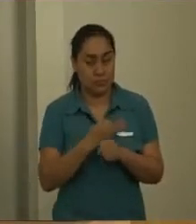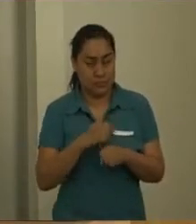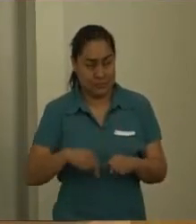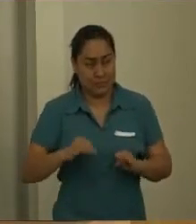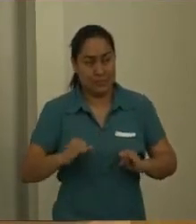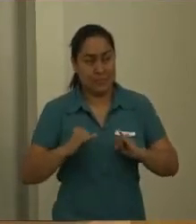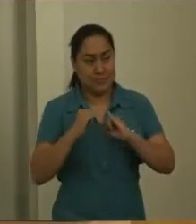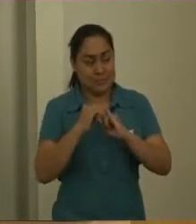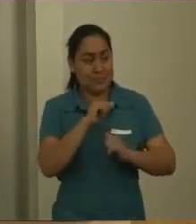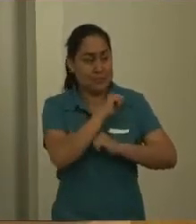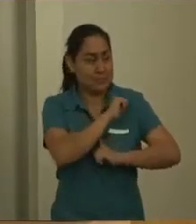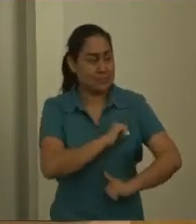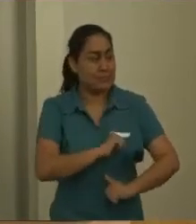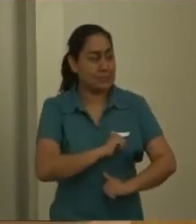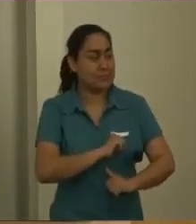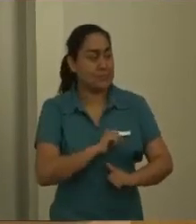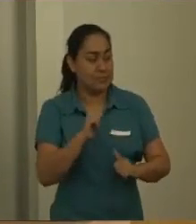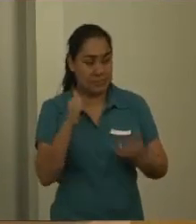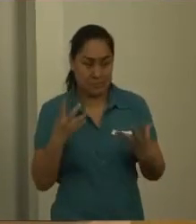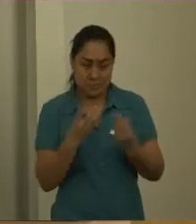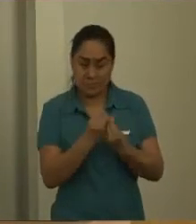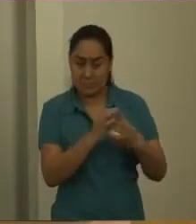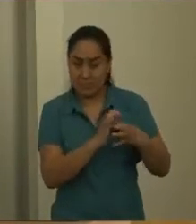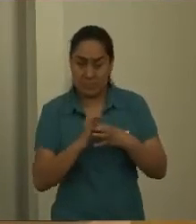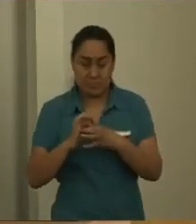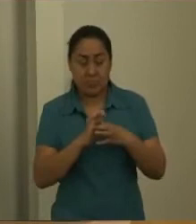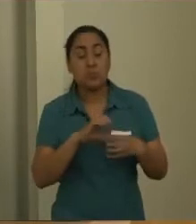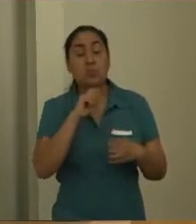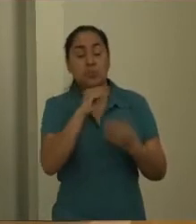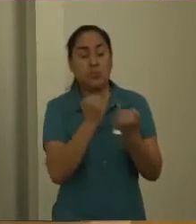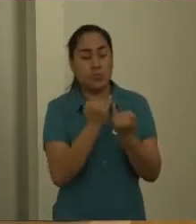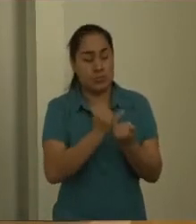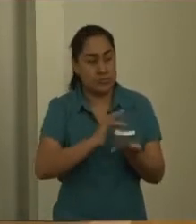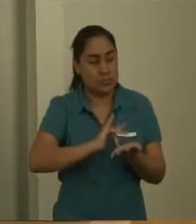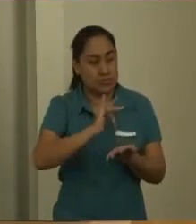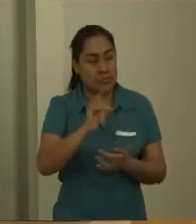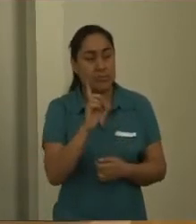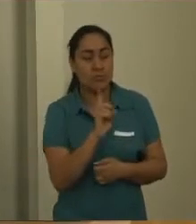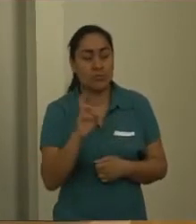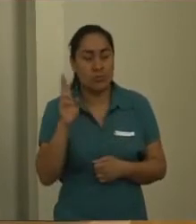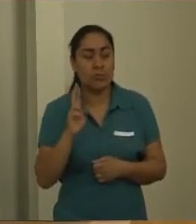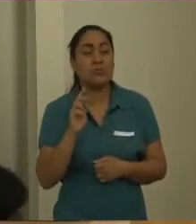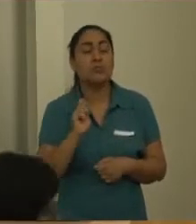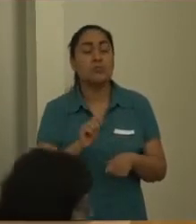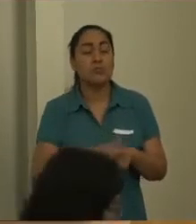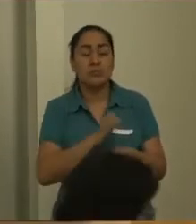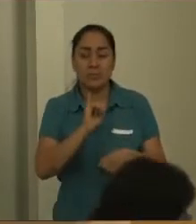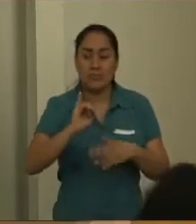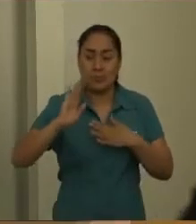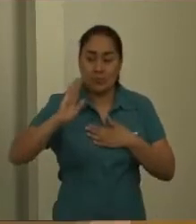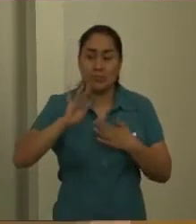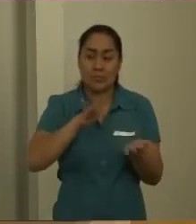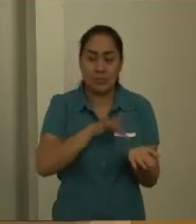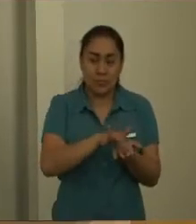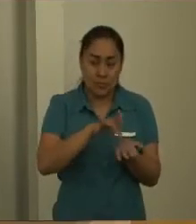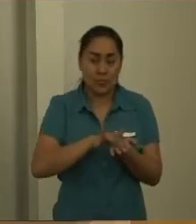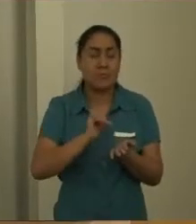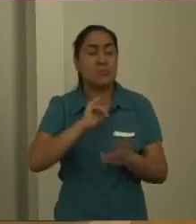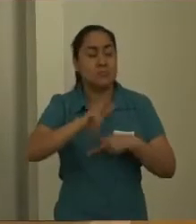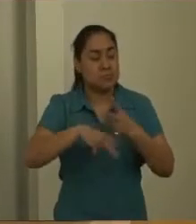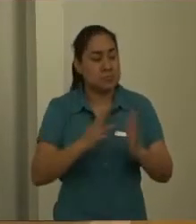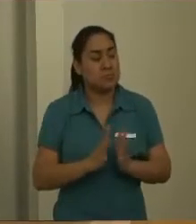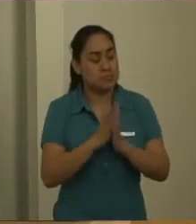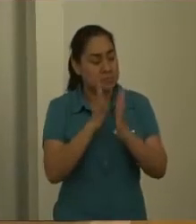encabezan conjuntamente también agradezco a la doctora estaba en hagen por su compromiso en apoyar y participar de